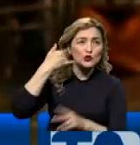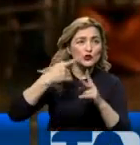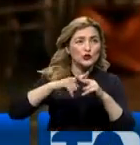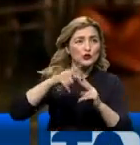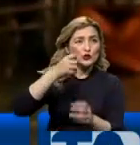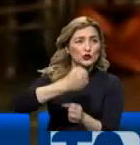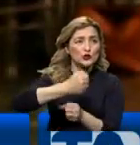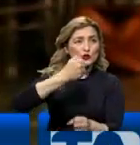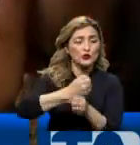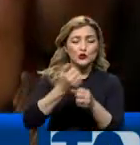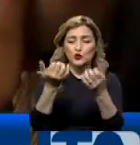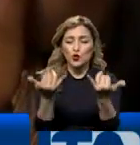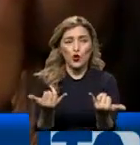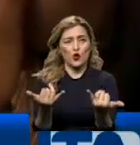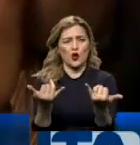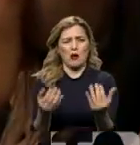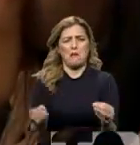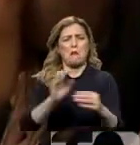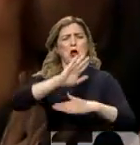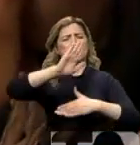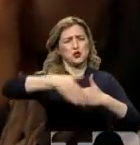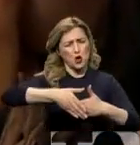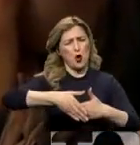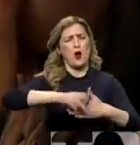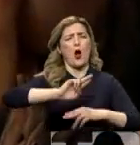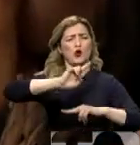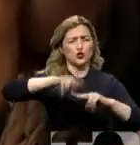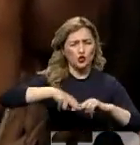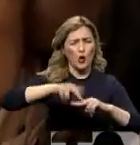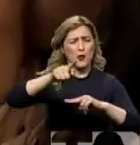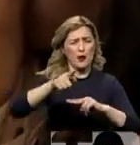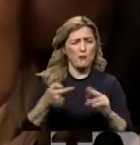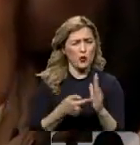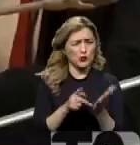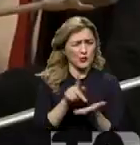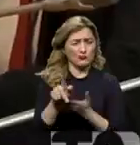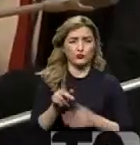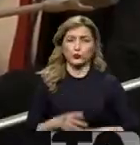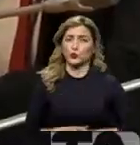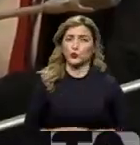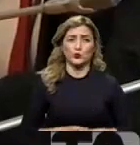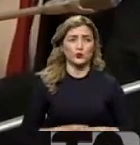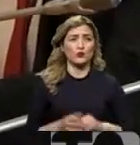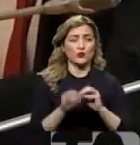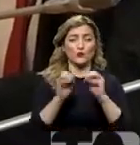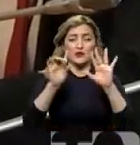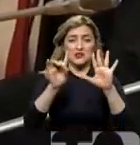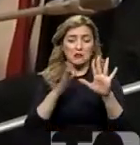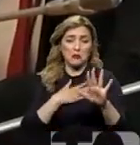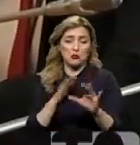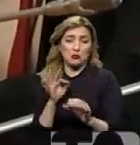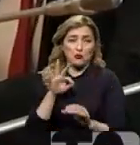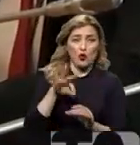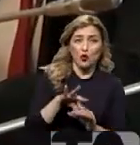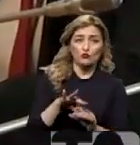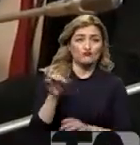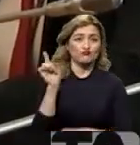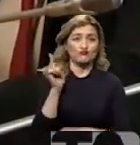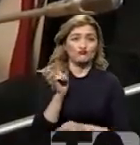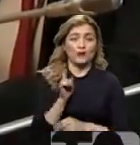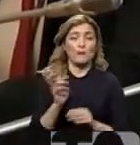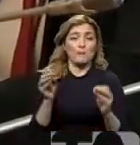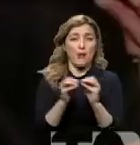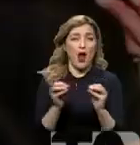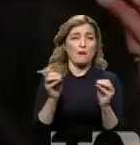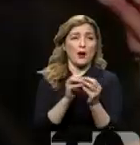herramienta de trabajo en este momento. Por eso, desde el PSC consideran que no pueden dar sus votos para este proyecto, pues dicen propone más